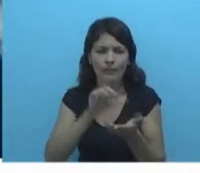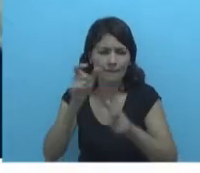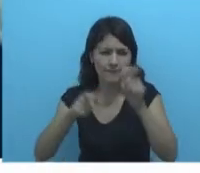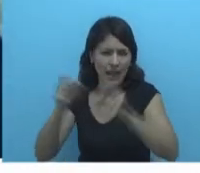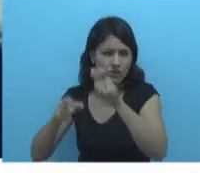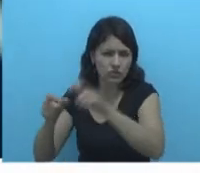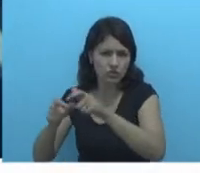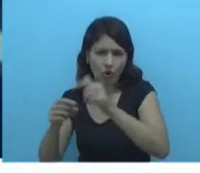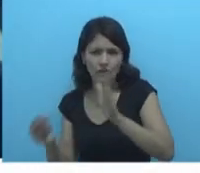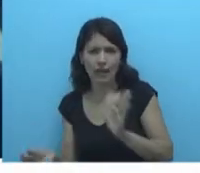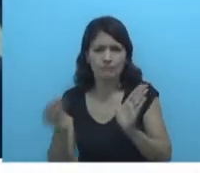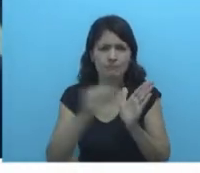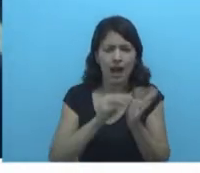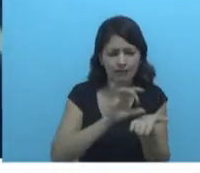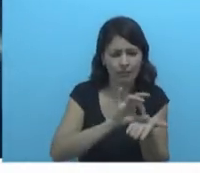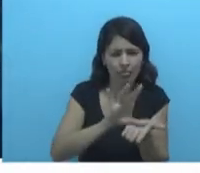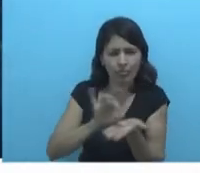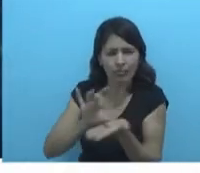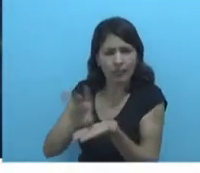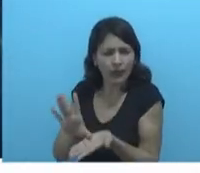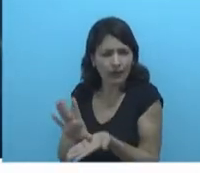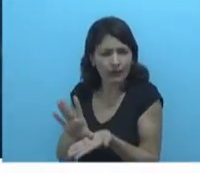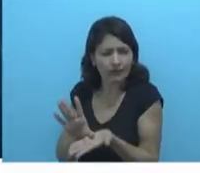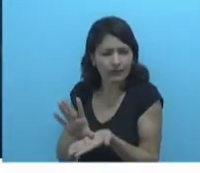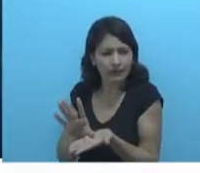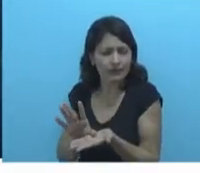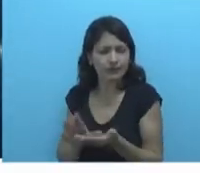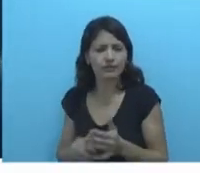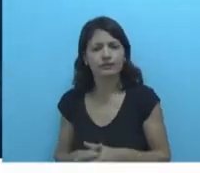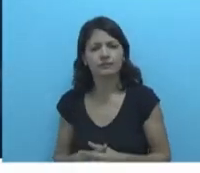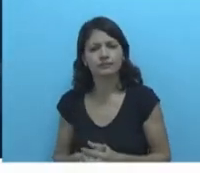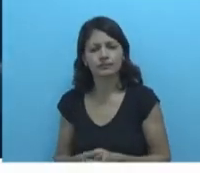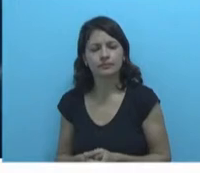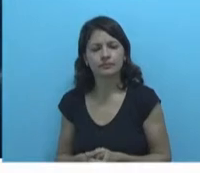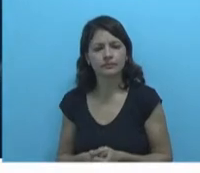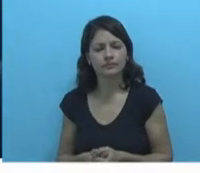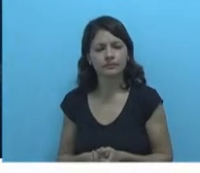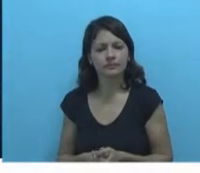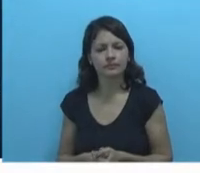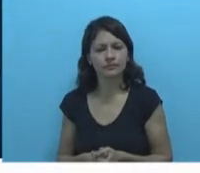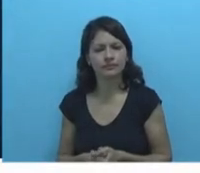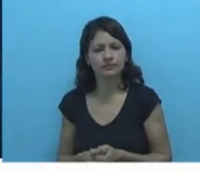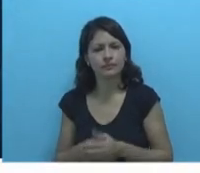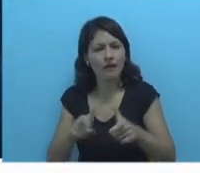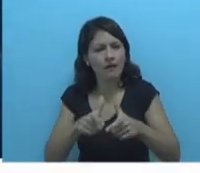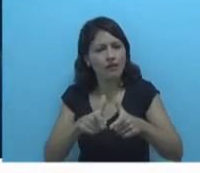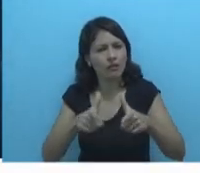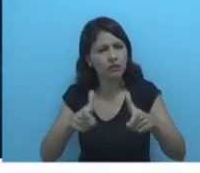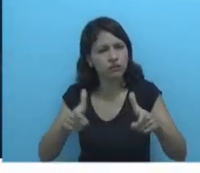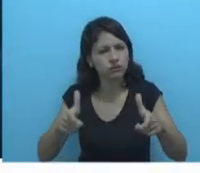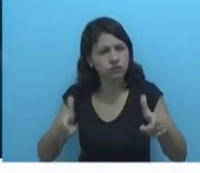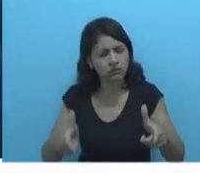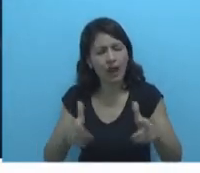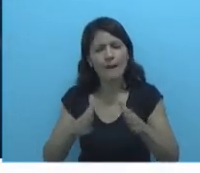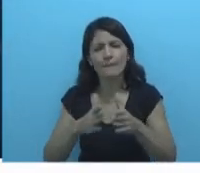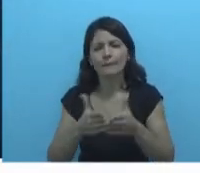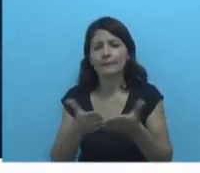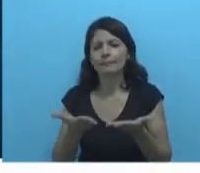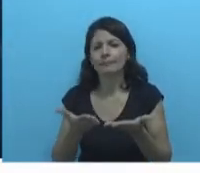de empleo, tendríamos que aducir que estos 39.000 puestos de trabajo se estarían replicando y